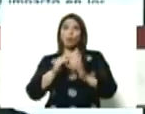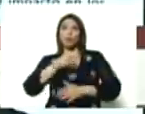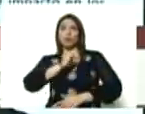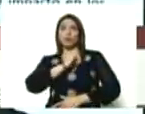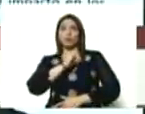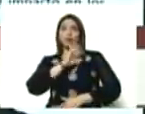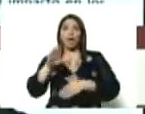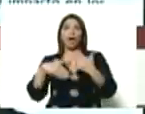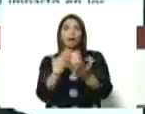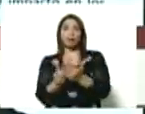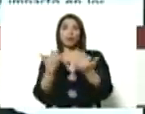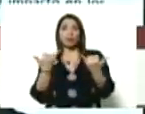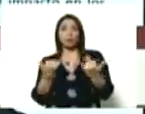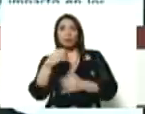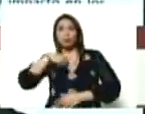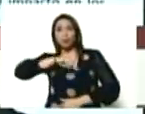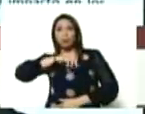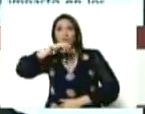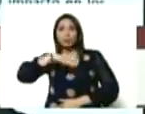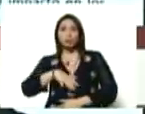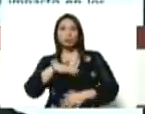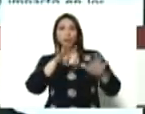el